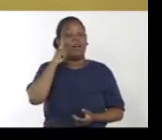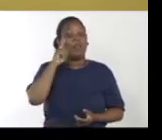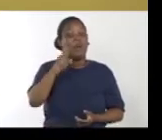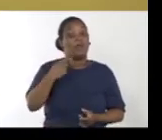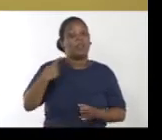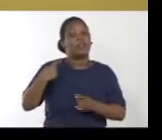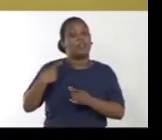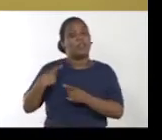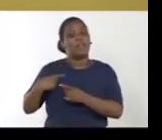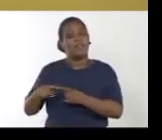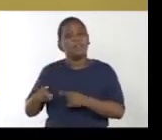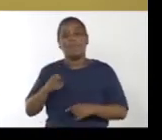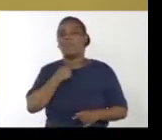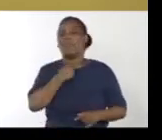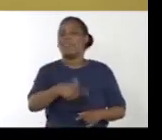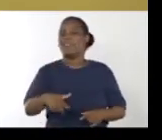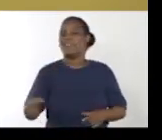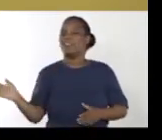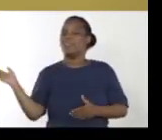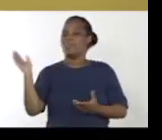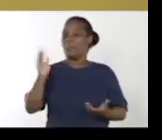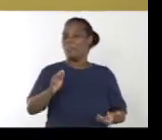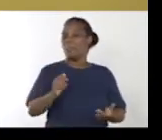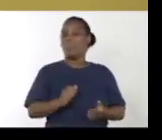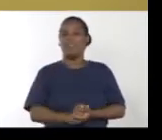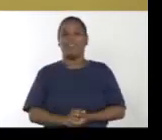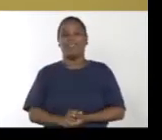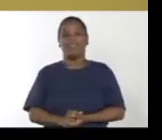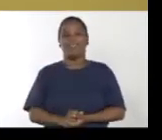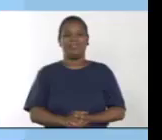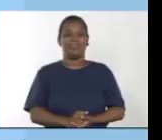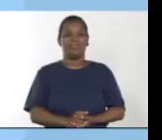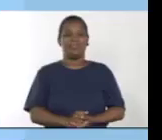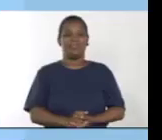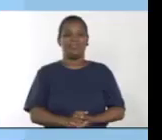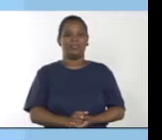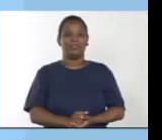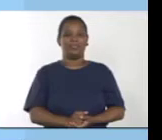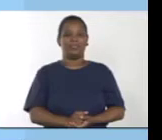terminado, vamos a ver qué otras propuestas de ejercicios les traigo.